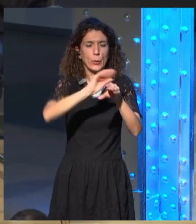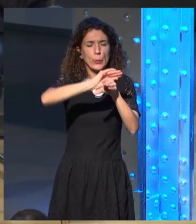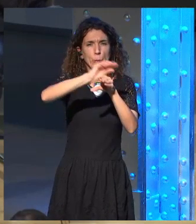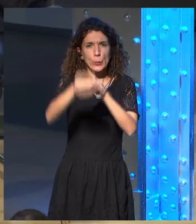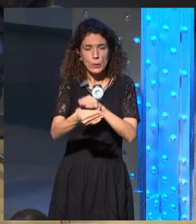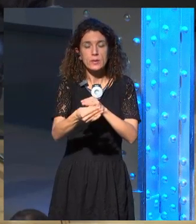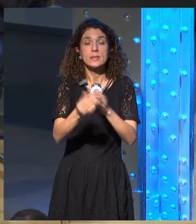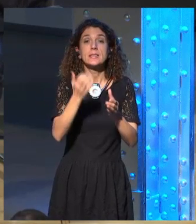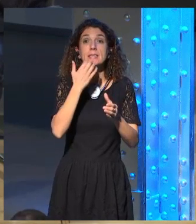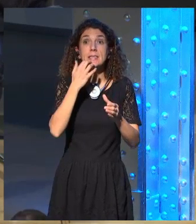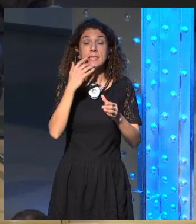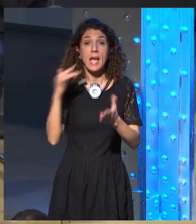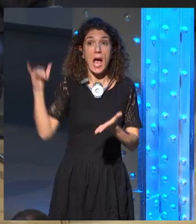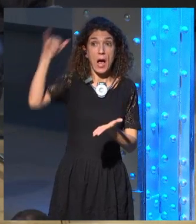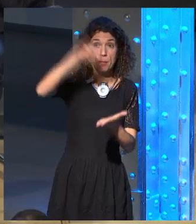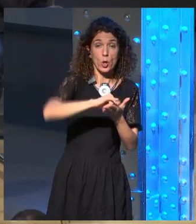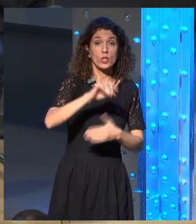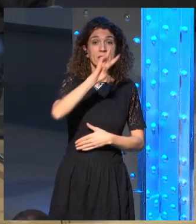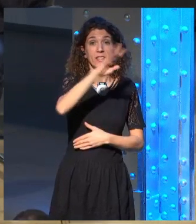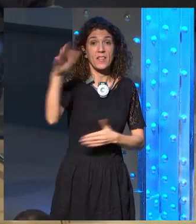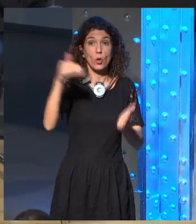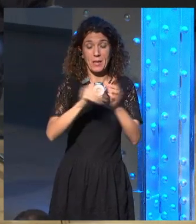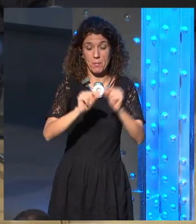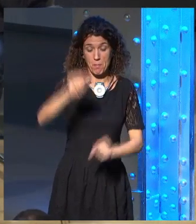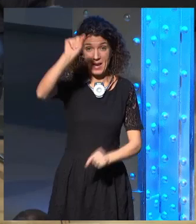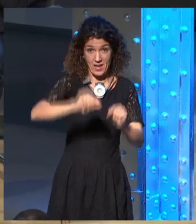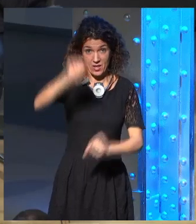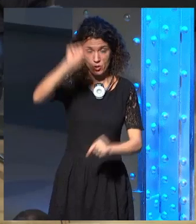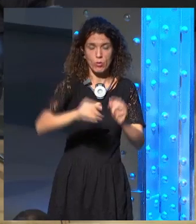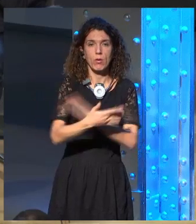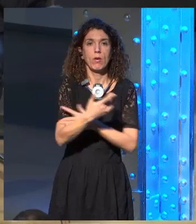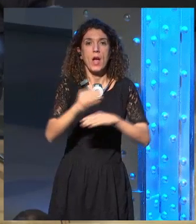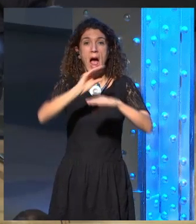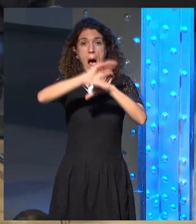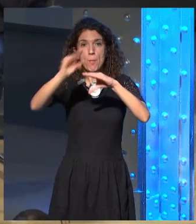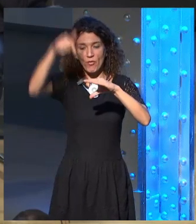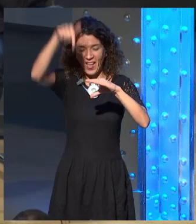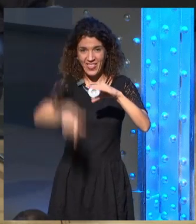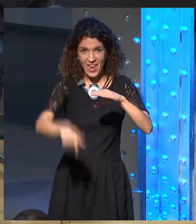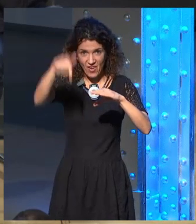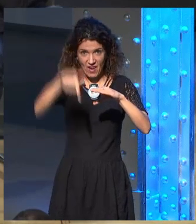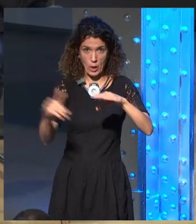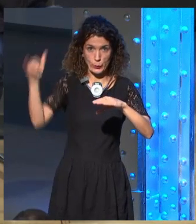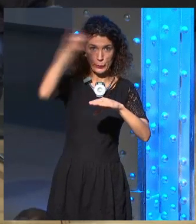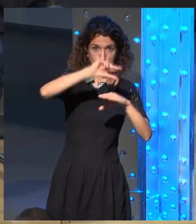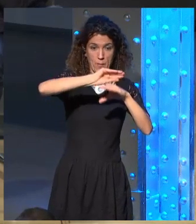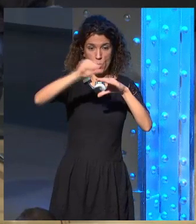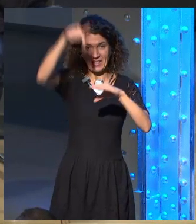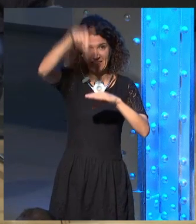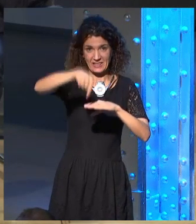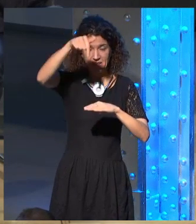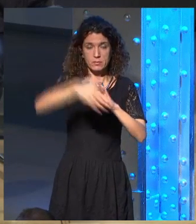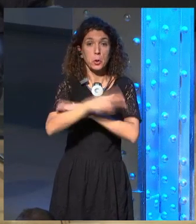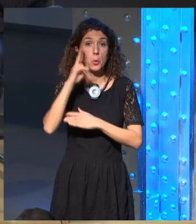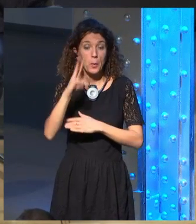si se ha volado en un avión, por ejemplo, estamos a 35.000 pies, la mayor parte de la atmósfera está por debajo de nosotros. Y es decir,